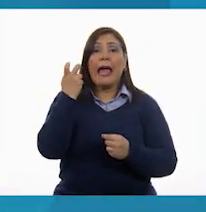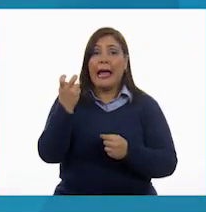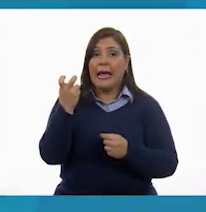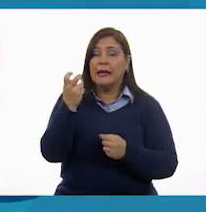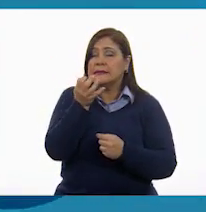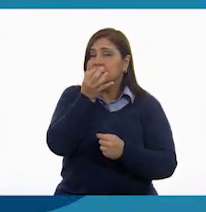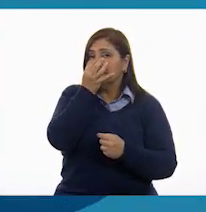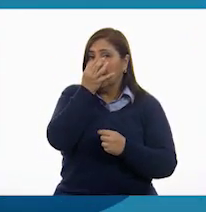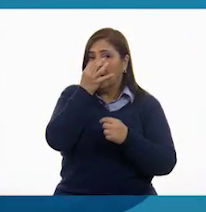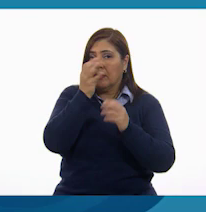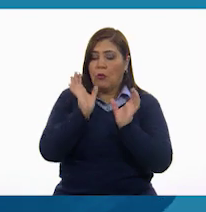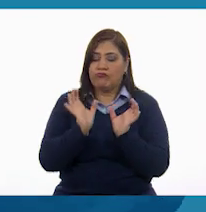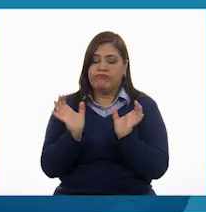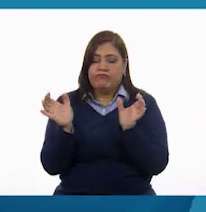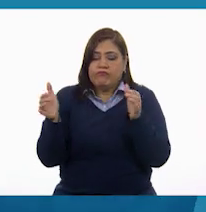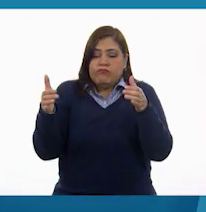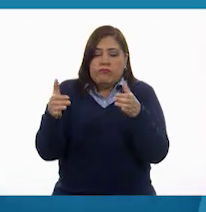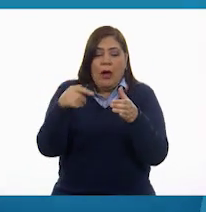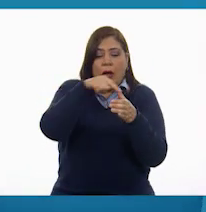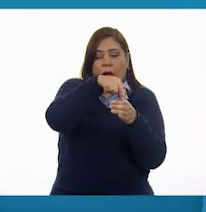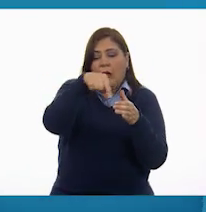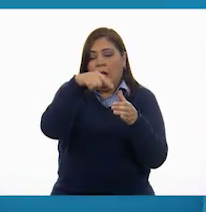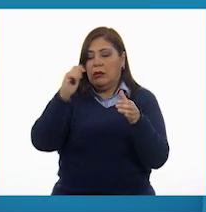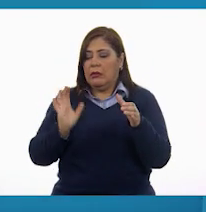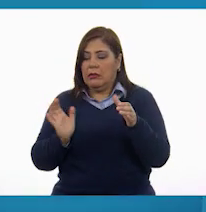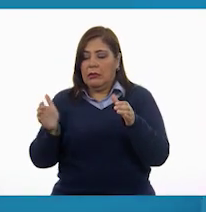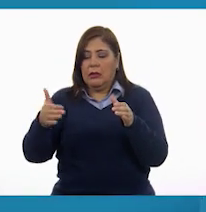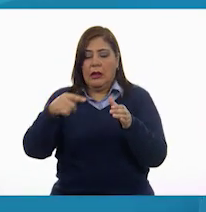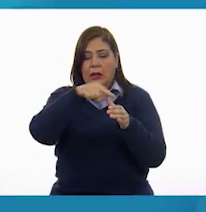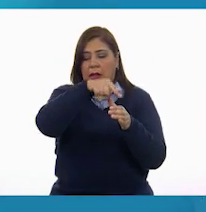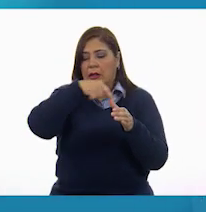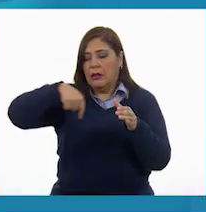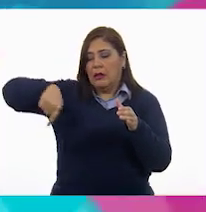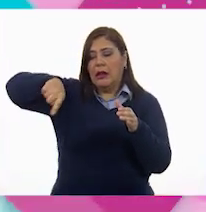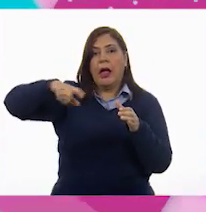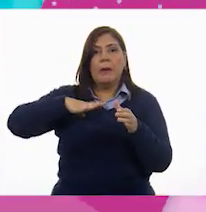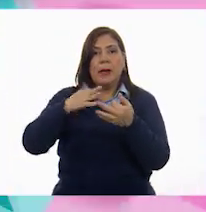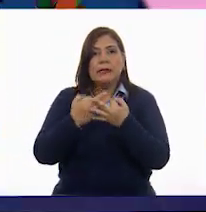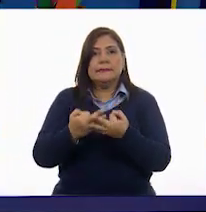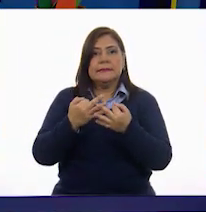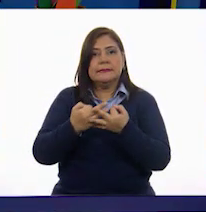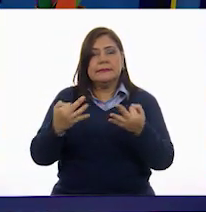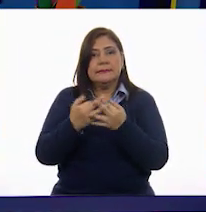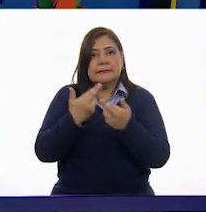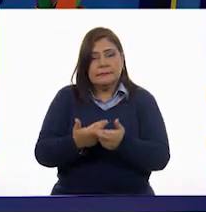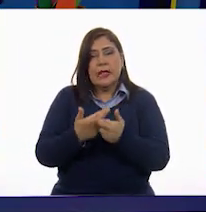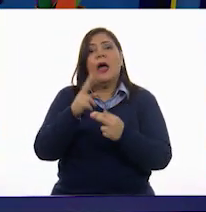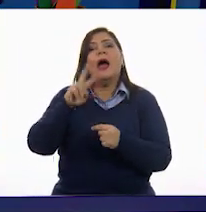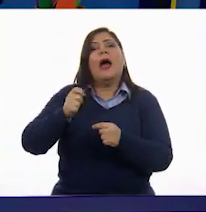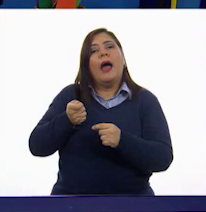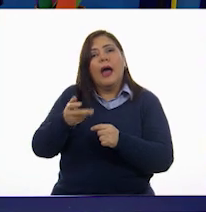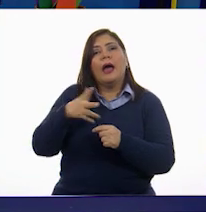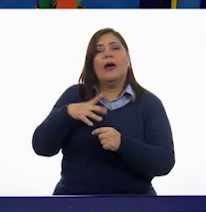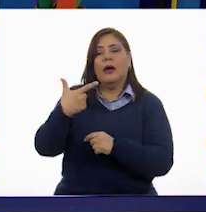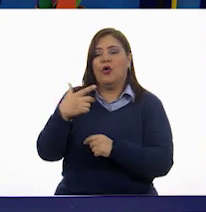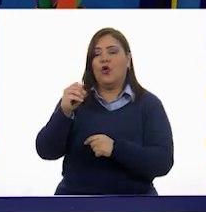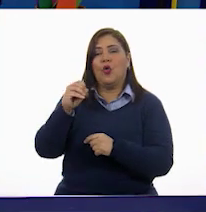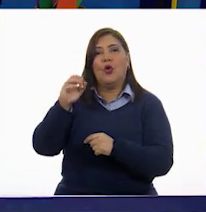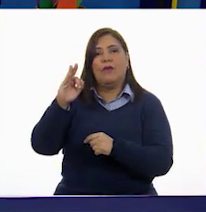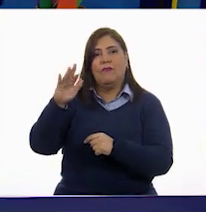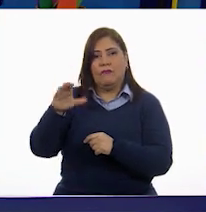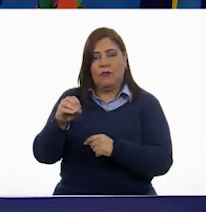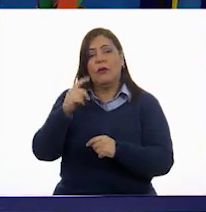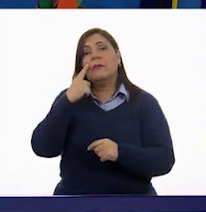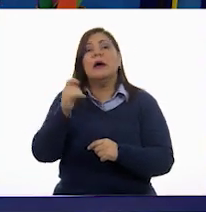por estas dos puntas de tierra, se le denomina Golfo. Y existen varios golfos en nuestro